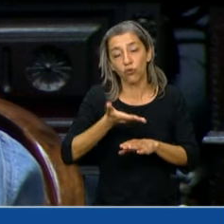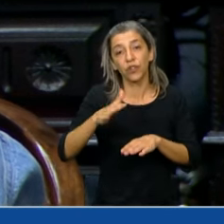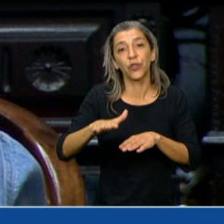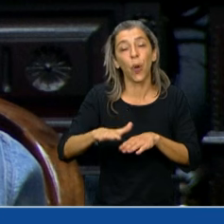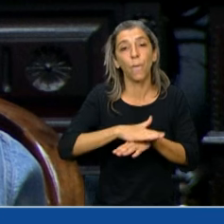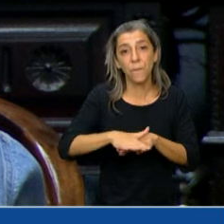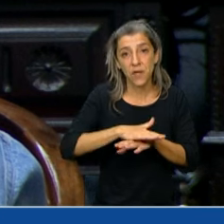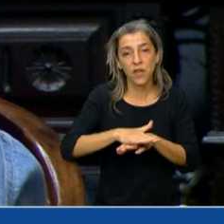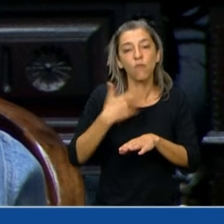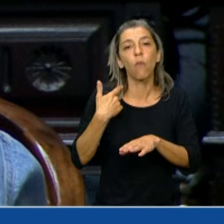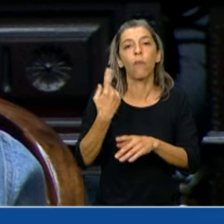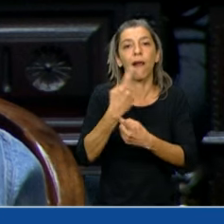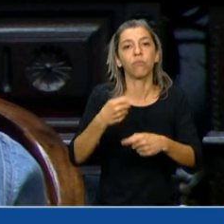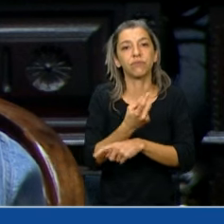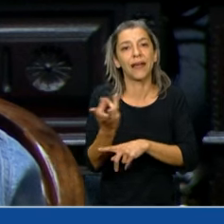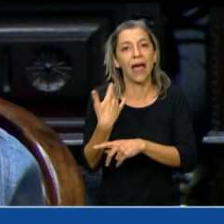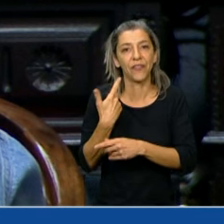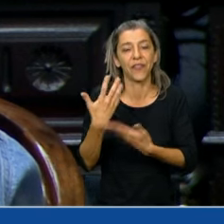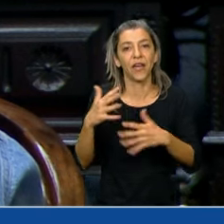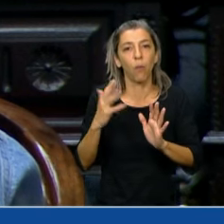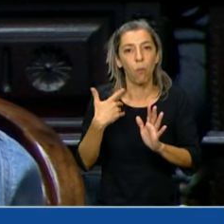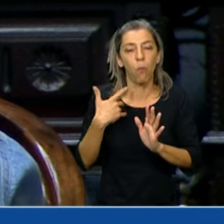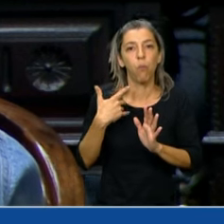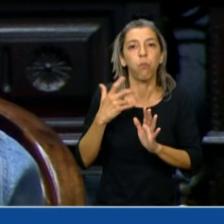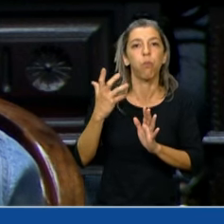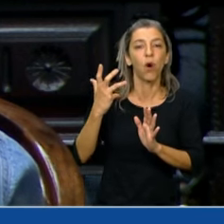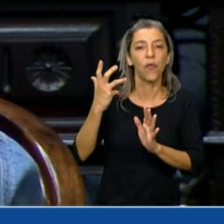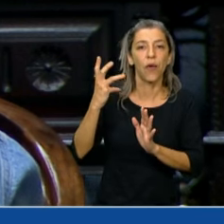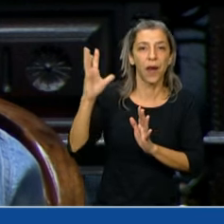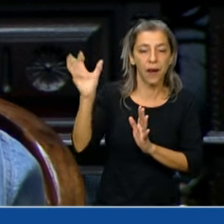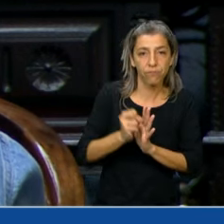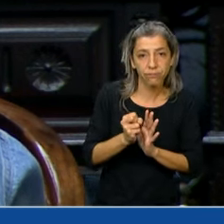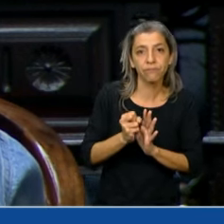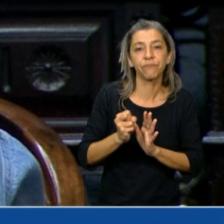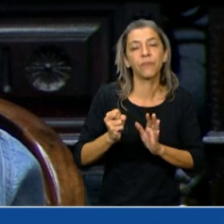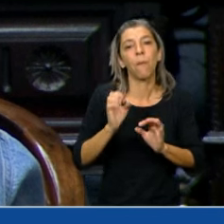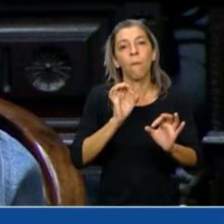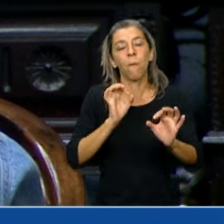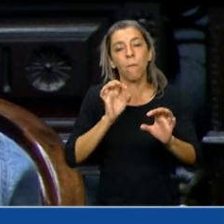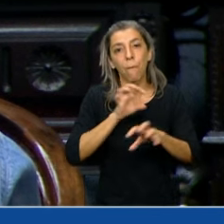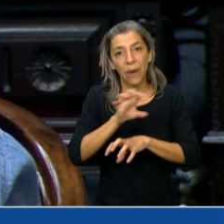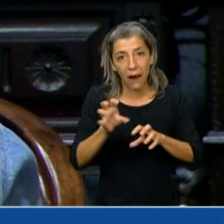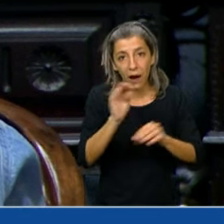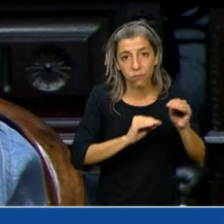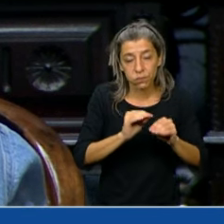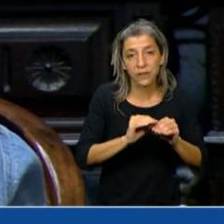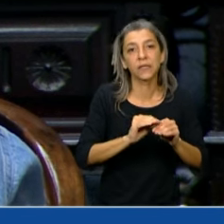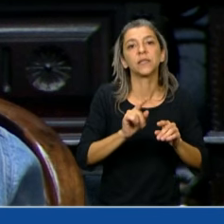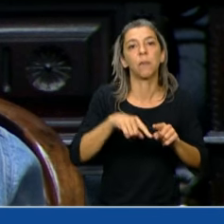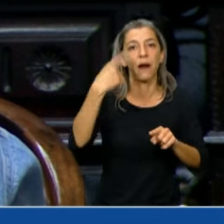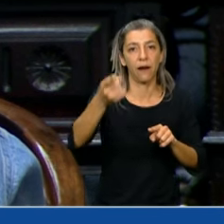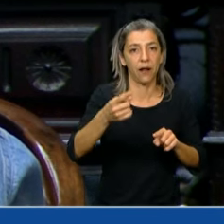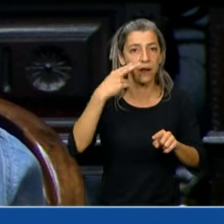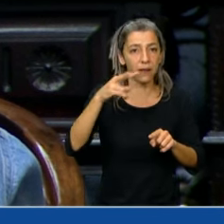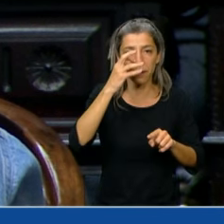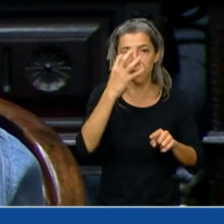la cantidad total de pares importados en situación de desmontados y partes en 2024 se establece un